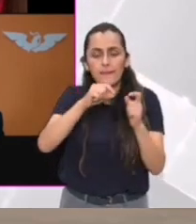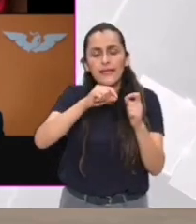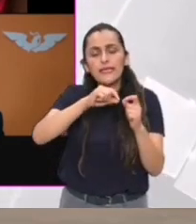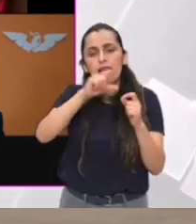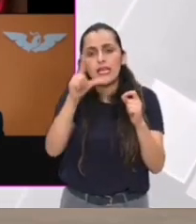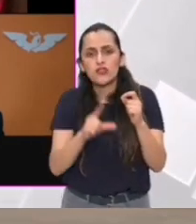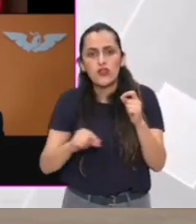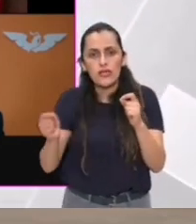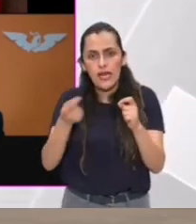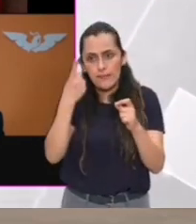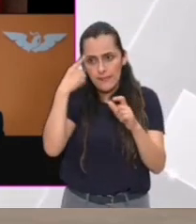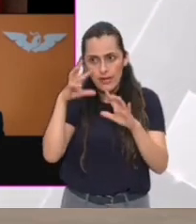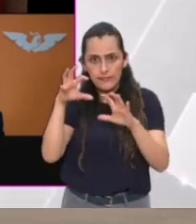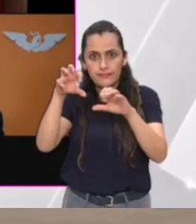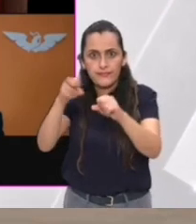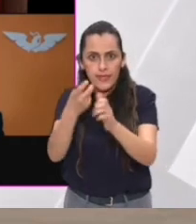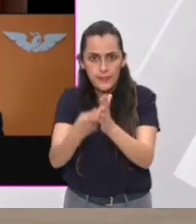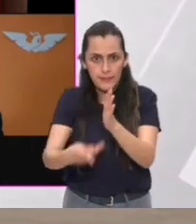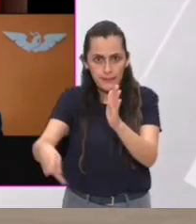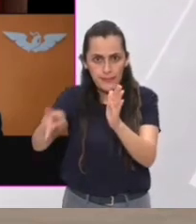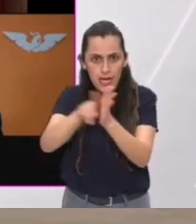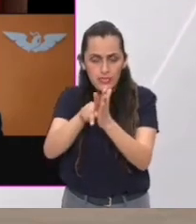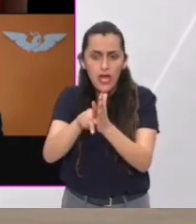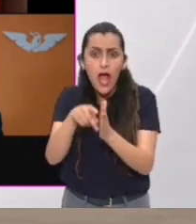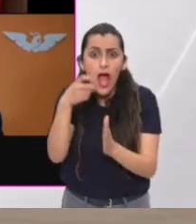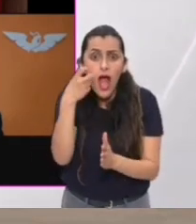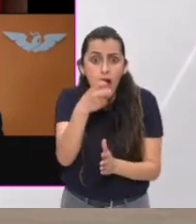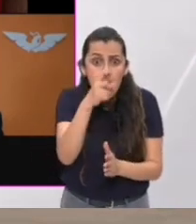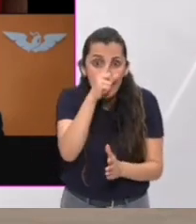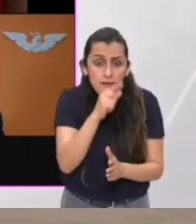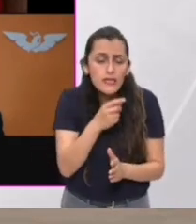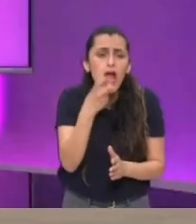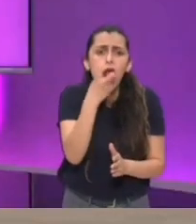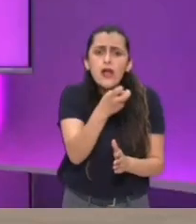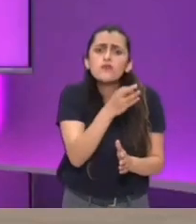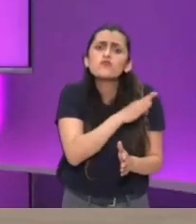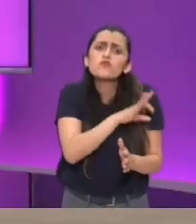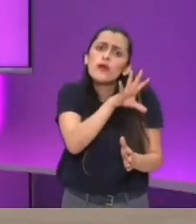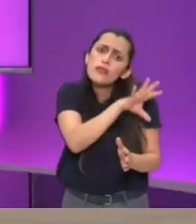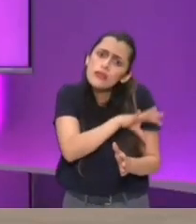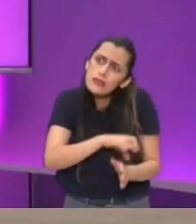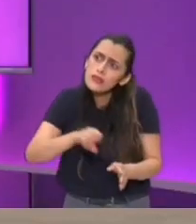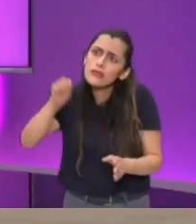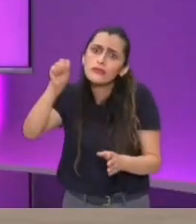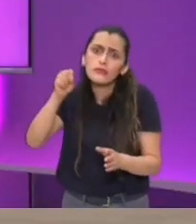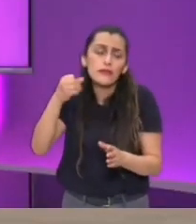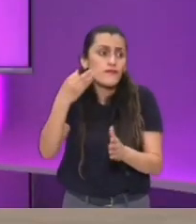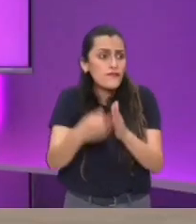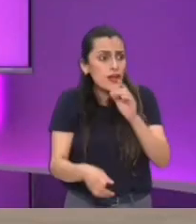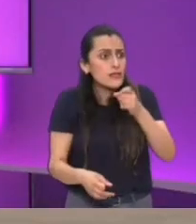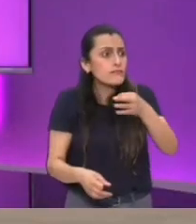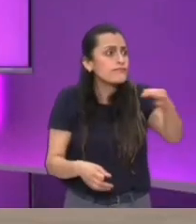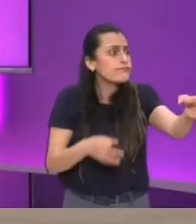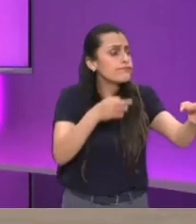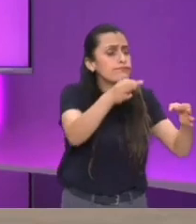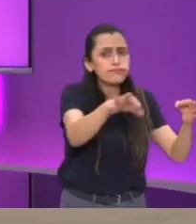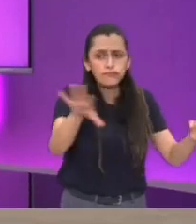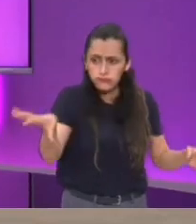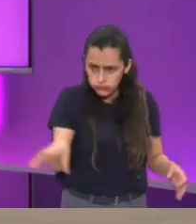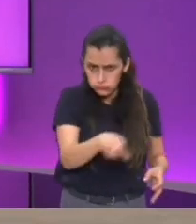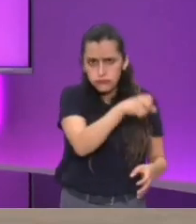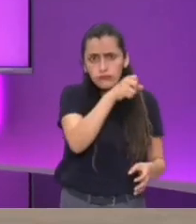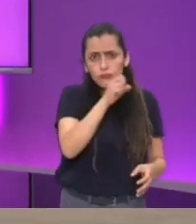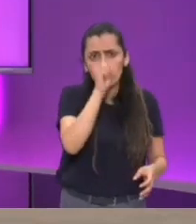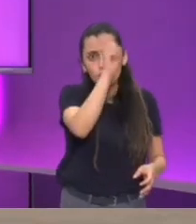residencias, ellos mismos se podrían reintegrar a todas estas zonas donde no hay acceso a la salud. Gracias, terminó su